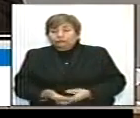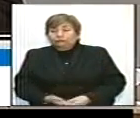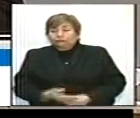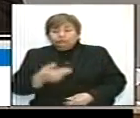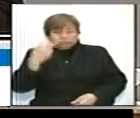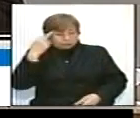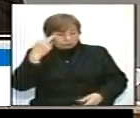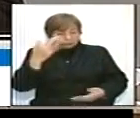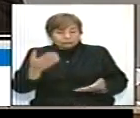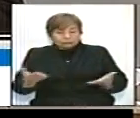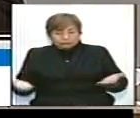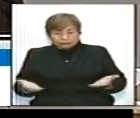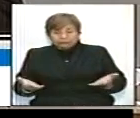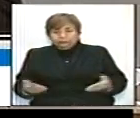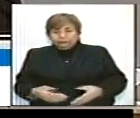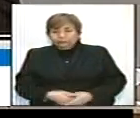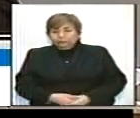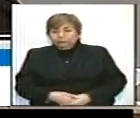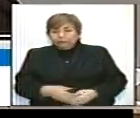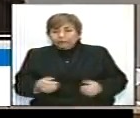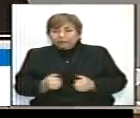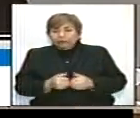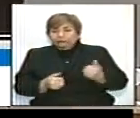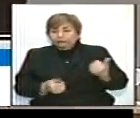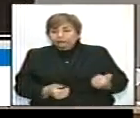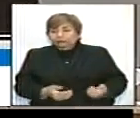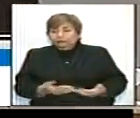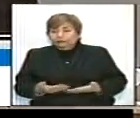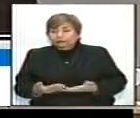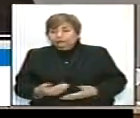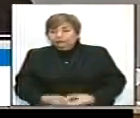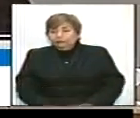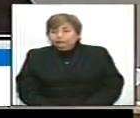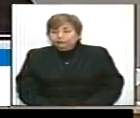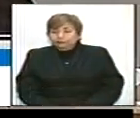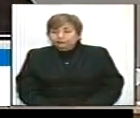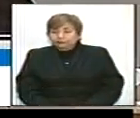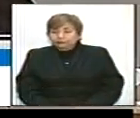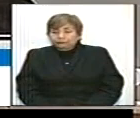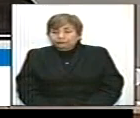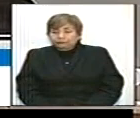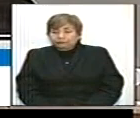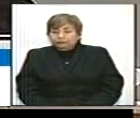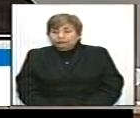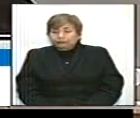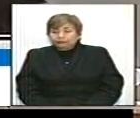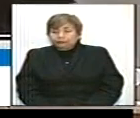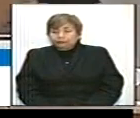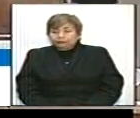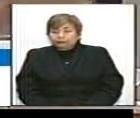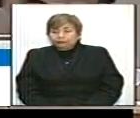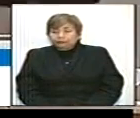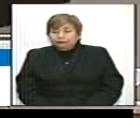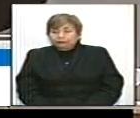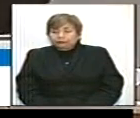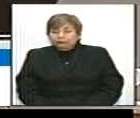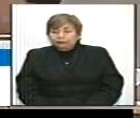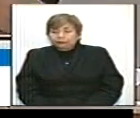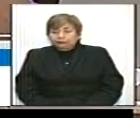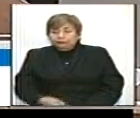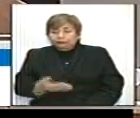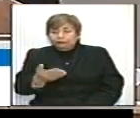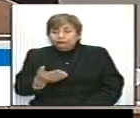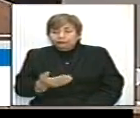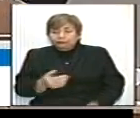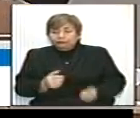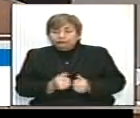eso estamos acá con ustedes. En ese sentido, vamos a invitarlo a los señores funcionarios para